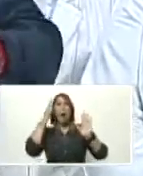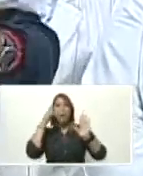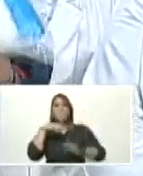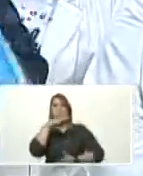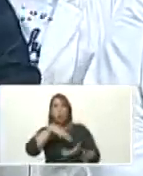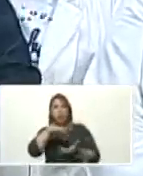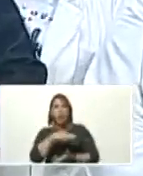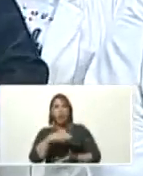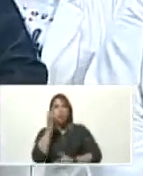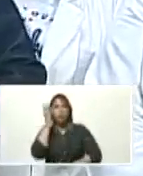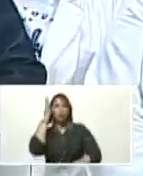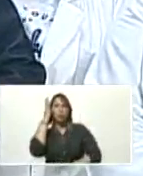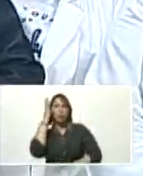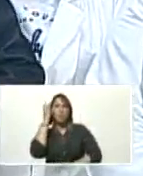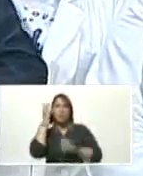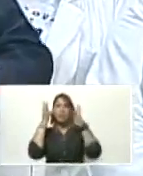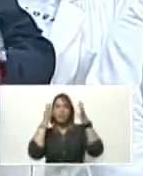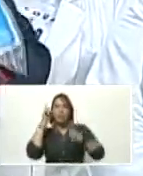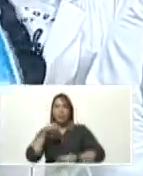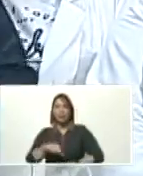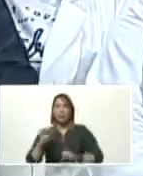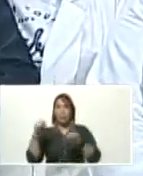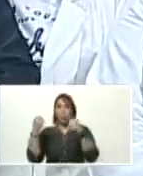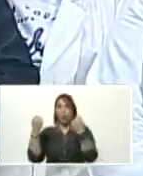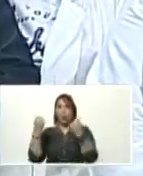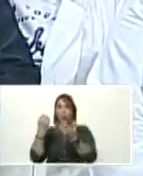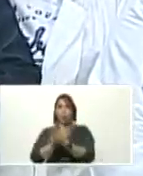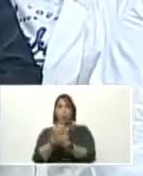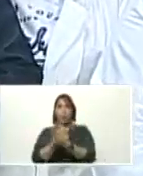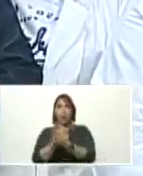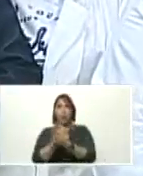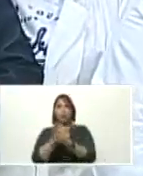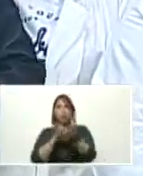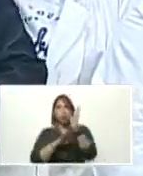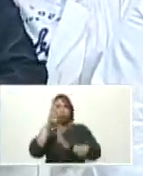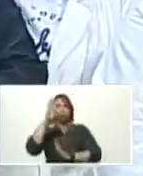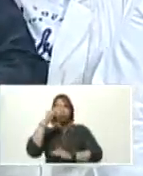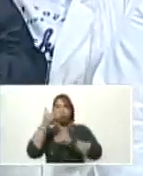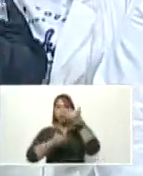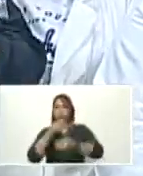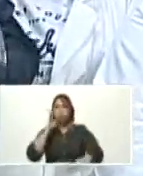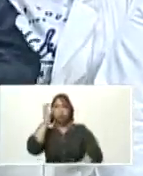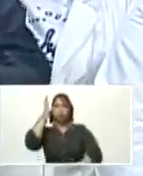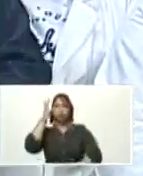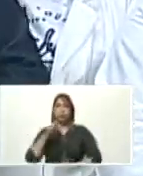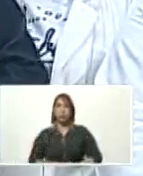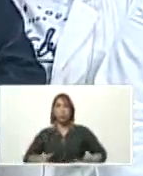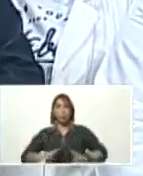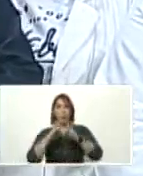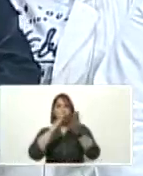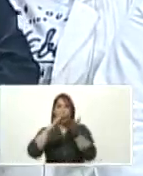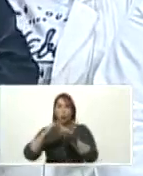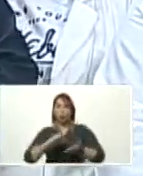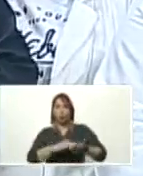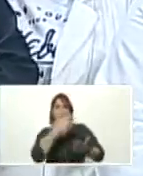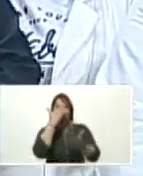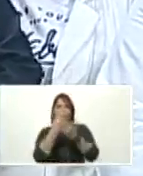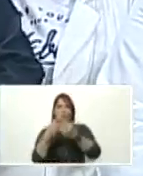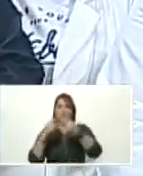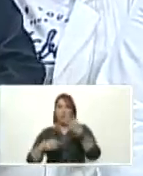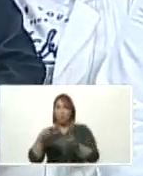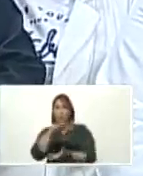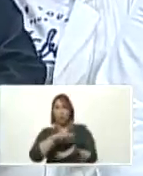En el bloqueo económico ha surgido las mejores capacidades de la mujer venezolana para encontrar soluciones ante los diferentes problemas